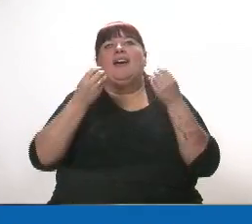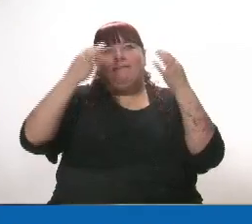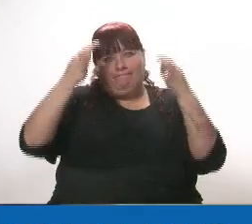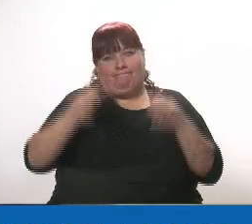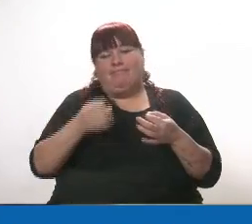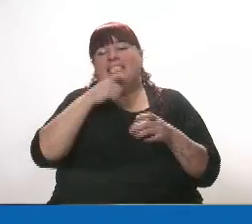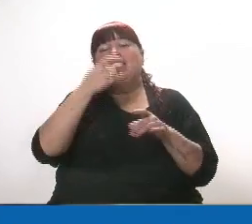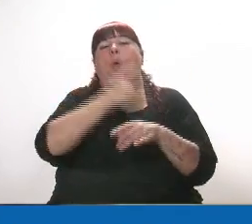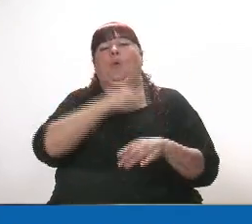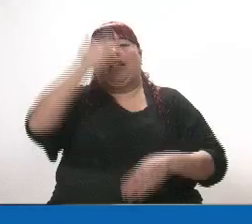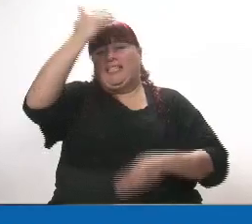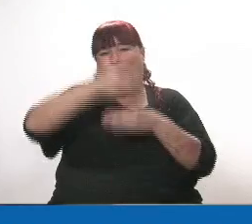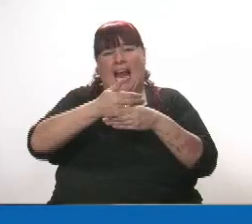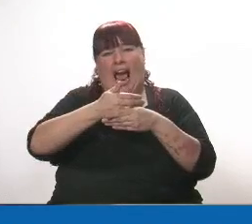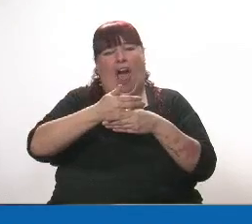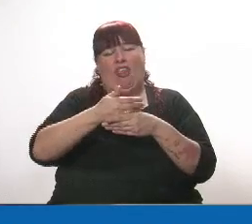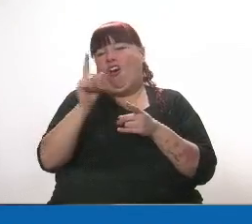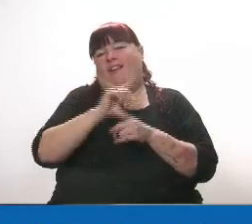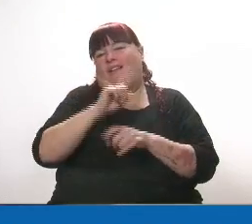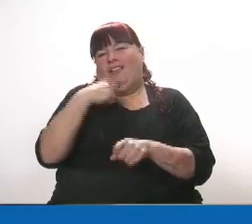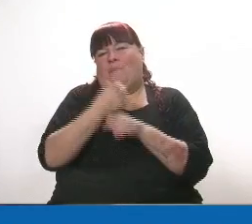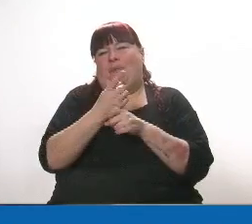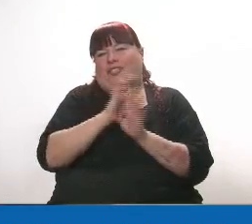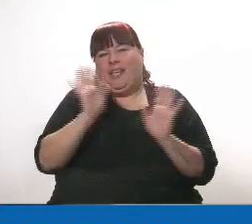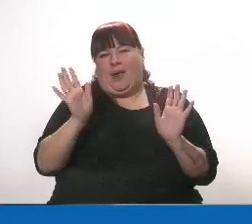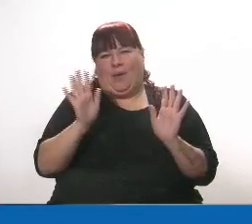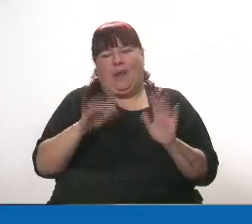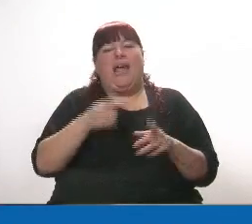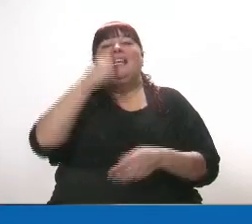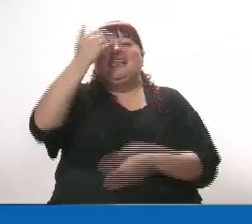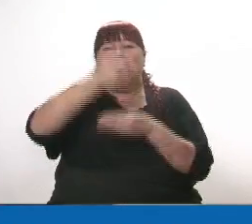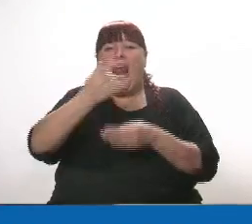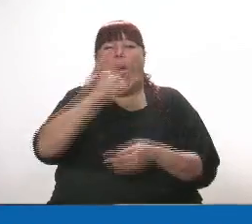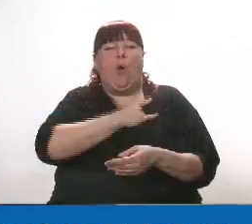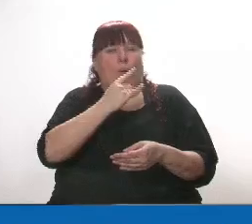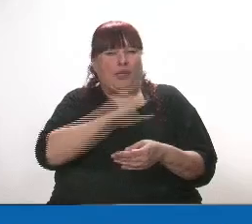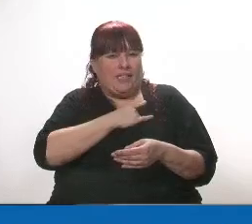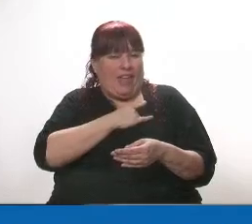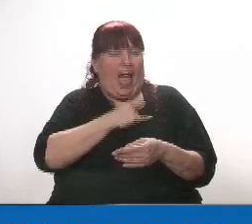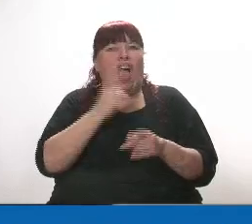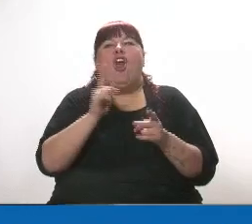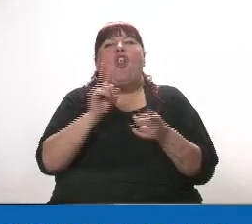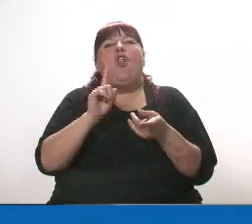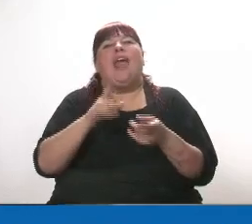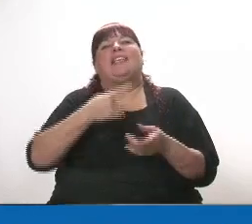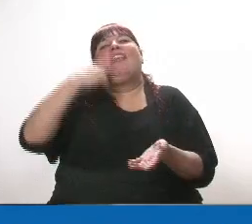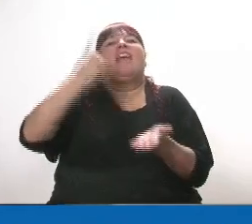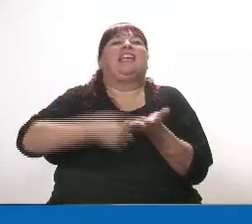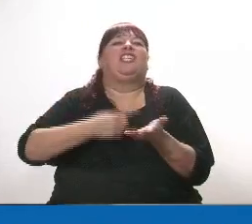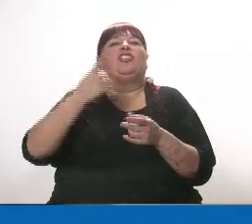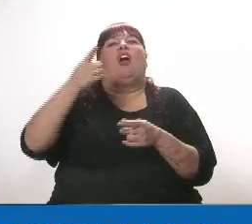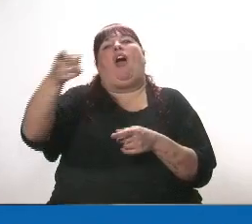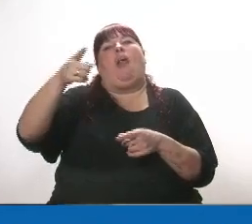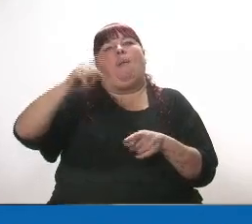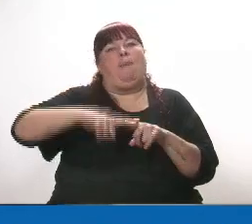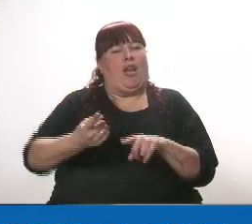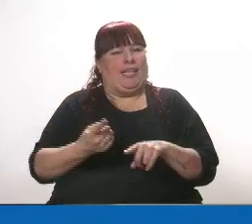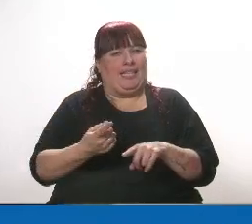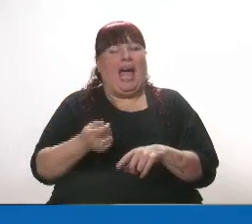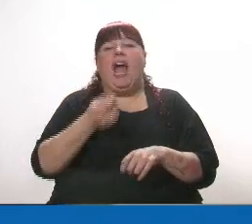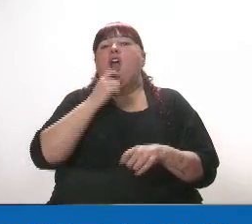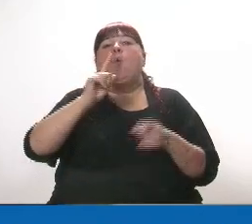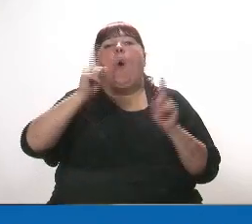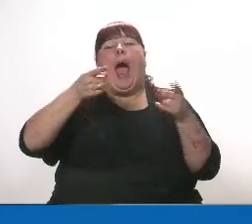cerrar las universidades no es un camino señor presidente cerrar las universidades no es una decisión política y no tener